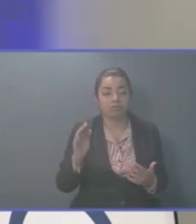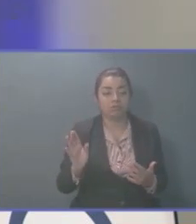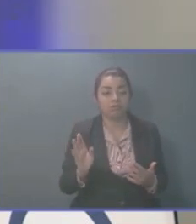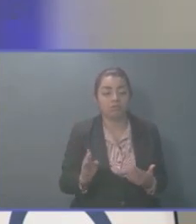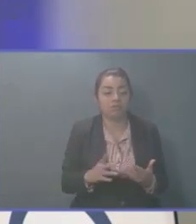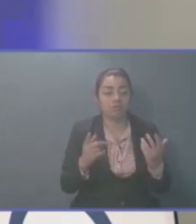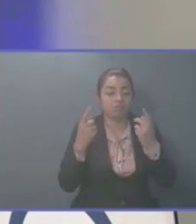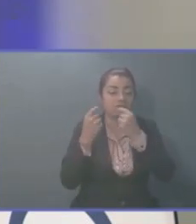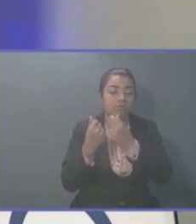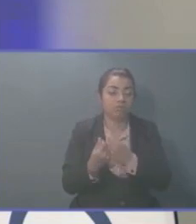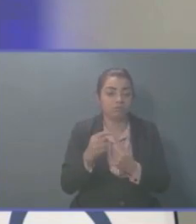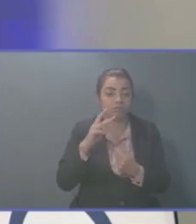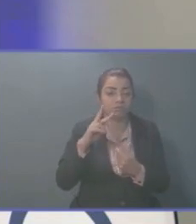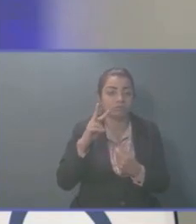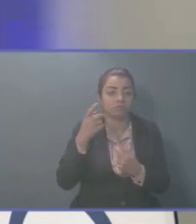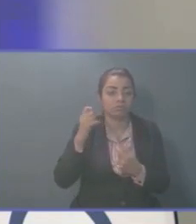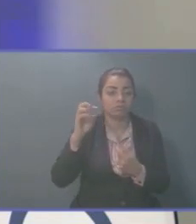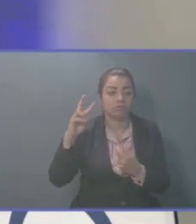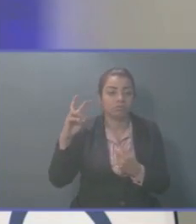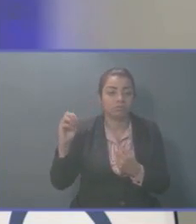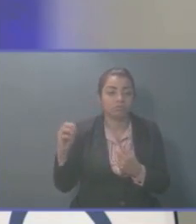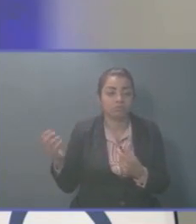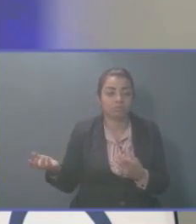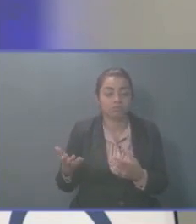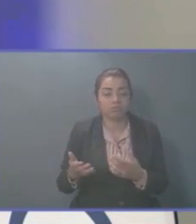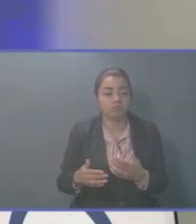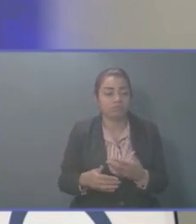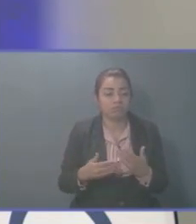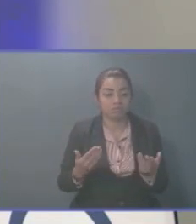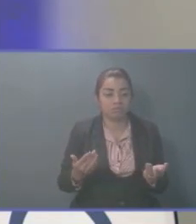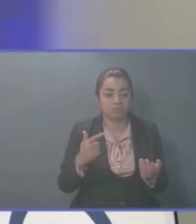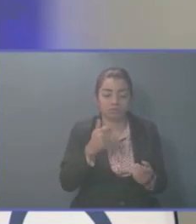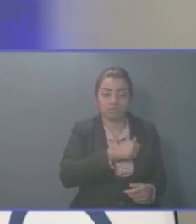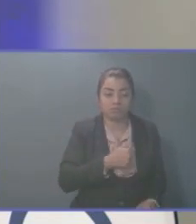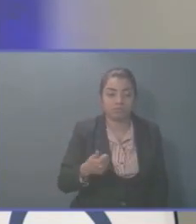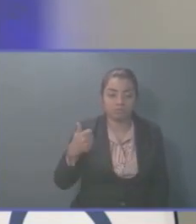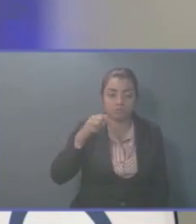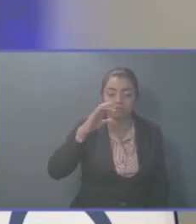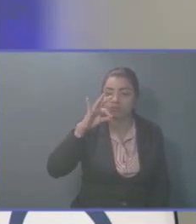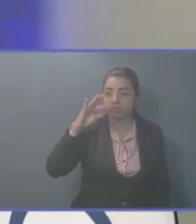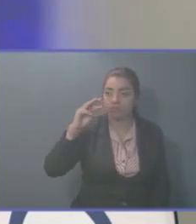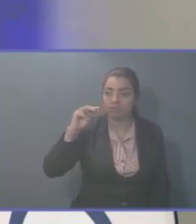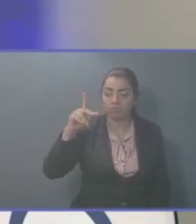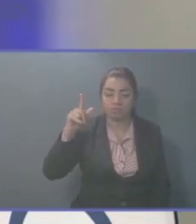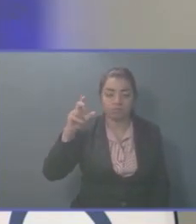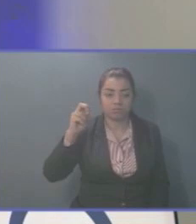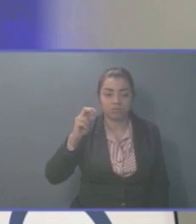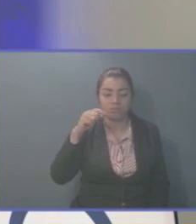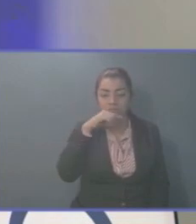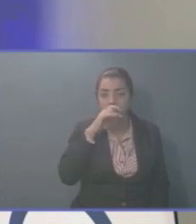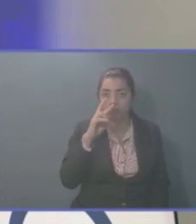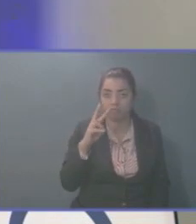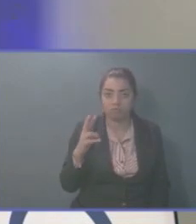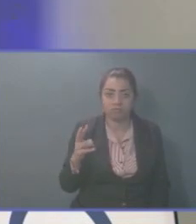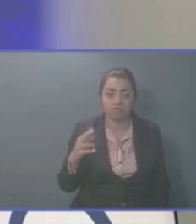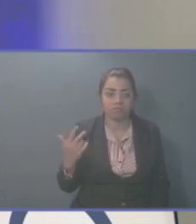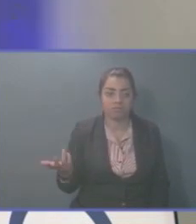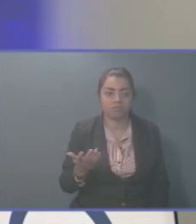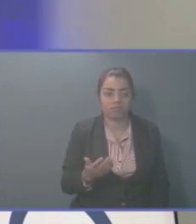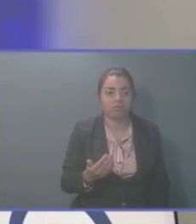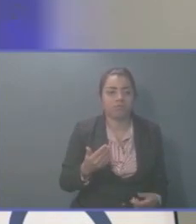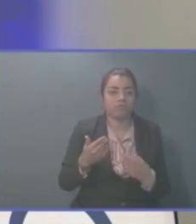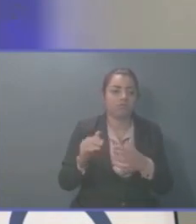El presupuesto 2020, y lo digo así, sí, el FMLN no lo acompañó porque teníamos